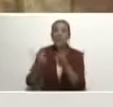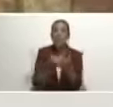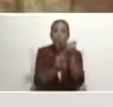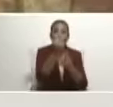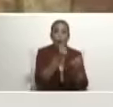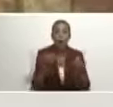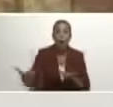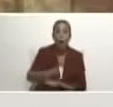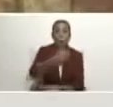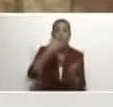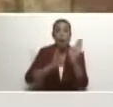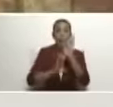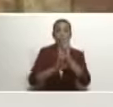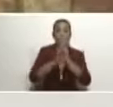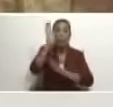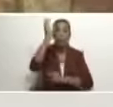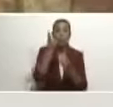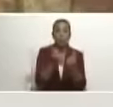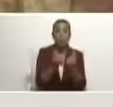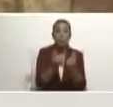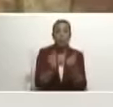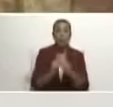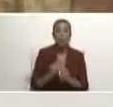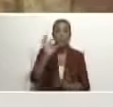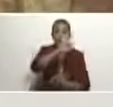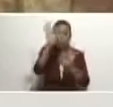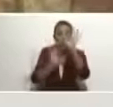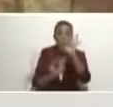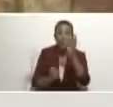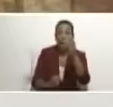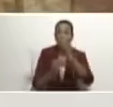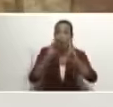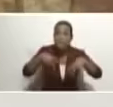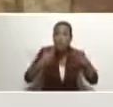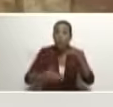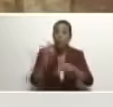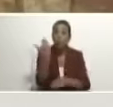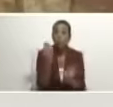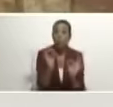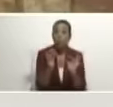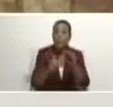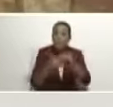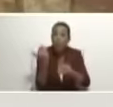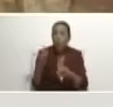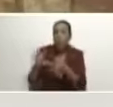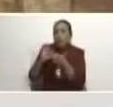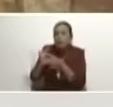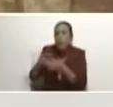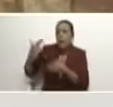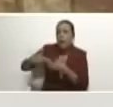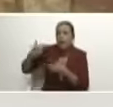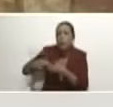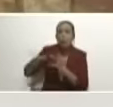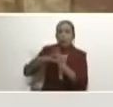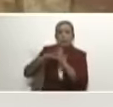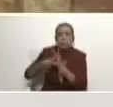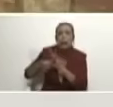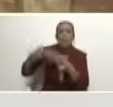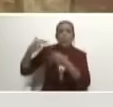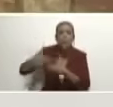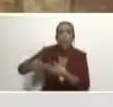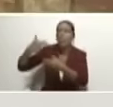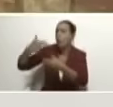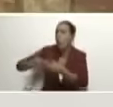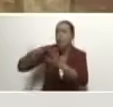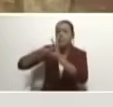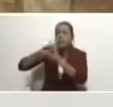la recuperación y el crecimiento económico, de la construcción de un nuevo modelo económico, no dependiente del rentismo económico,